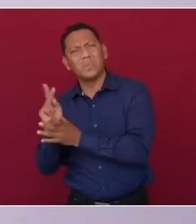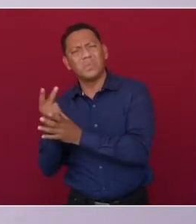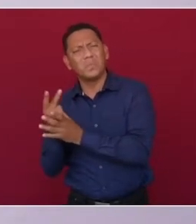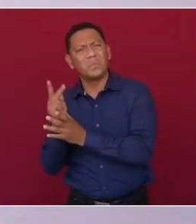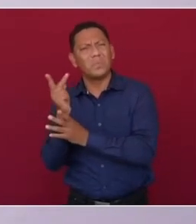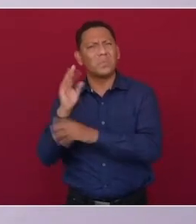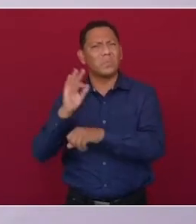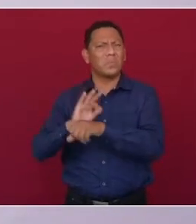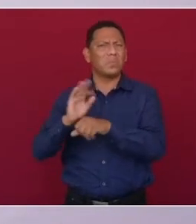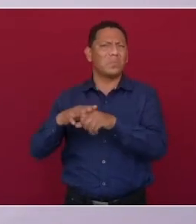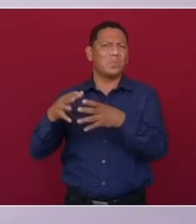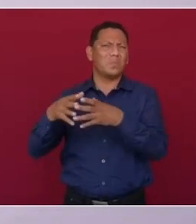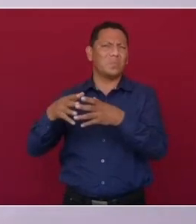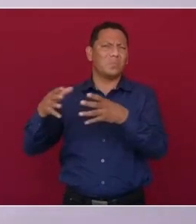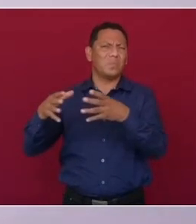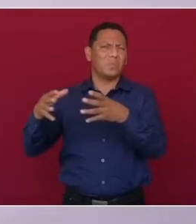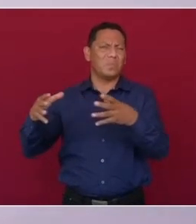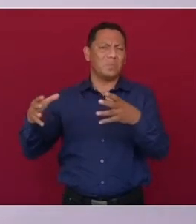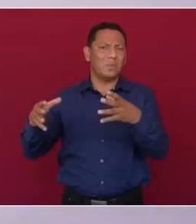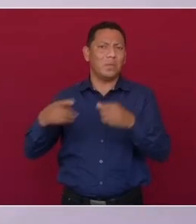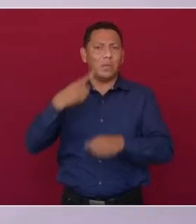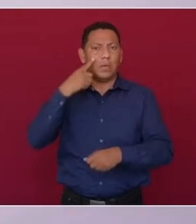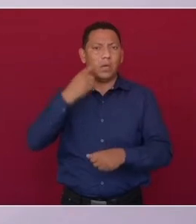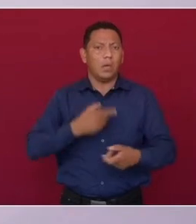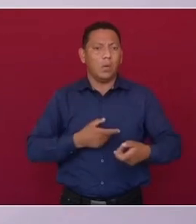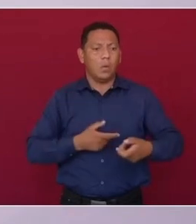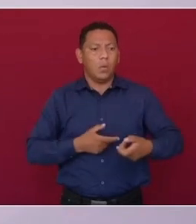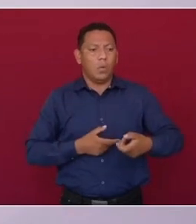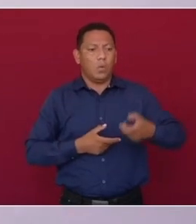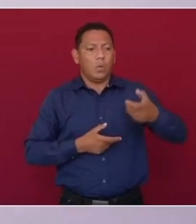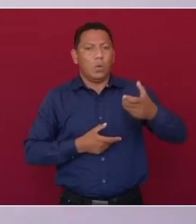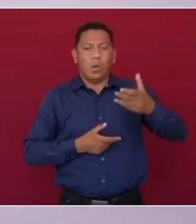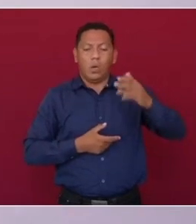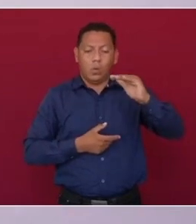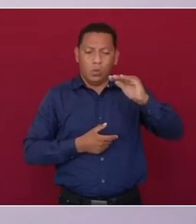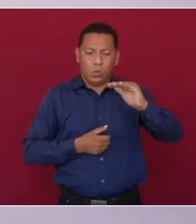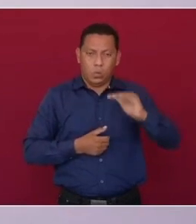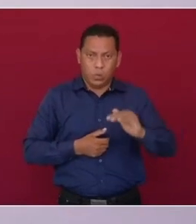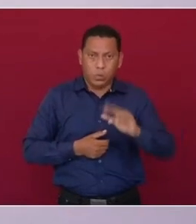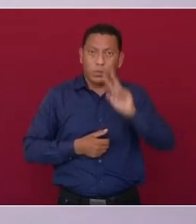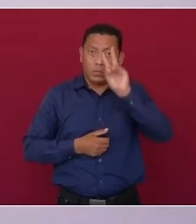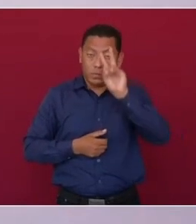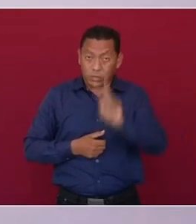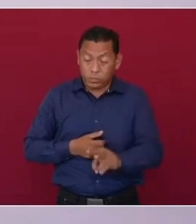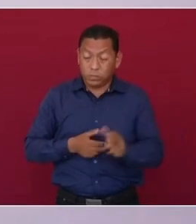mitigar los efectos de la inflación, la cual se agravó